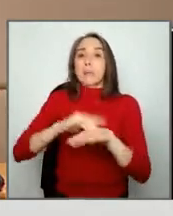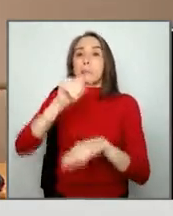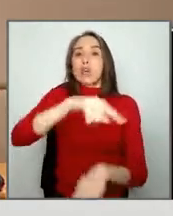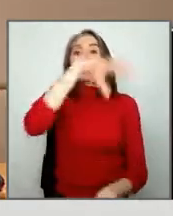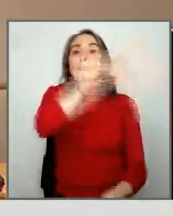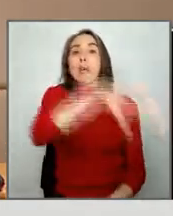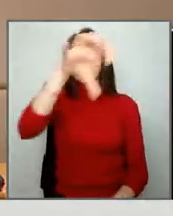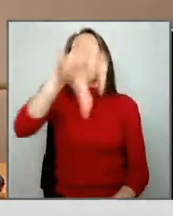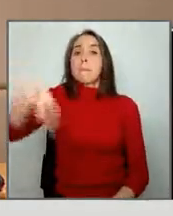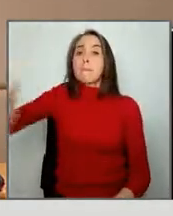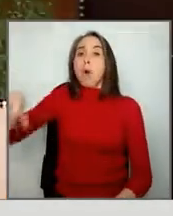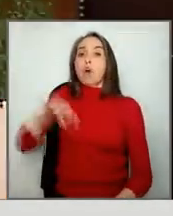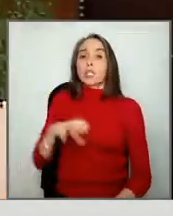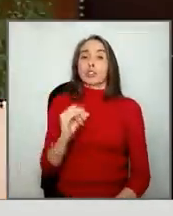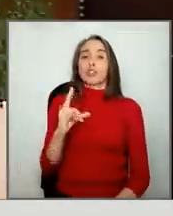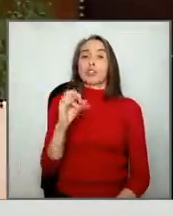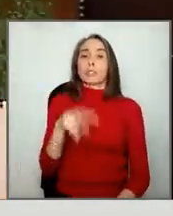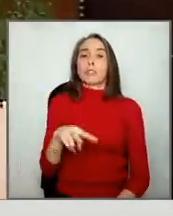fundamentalistas